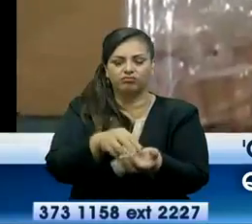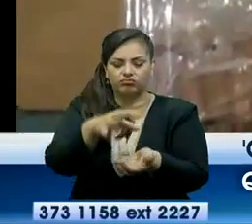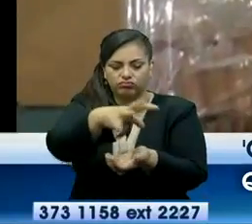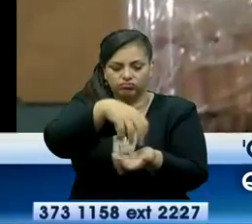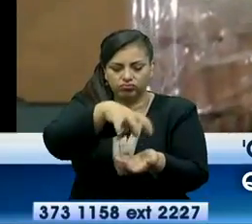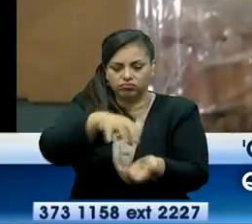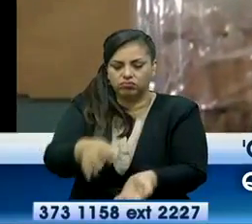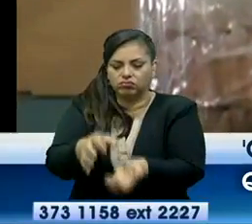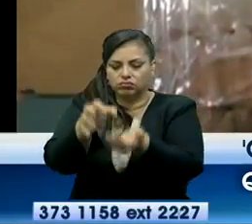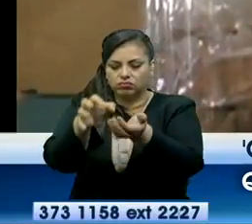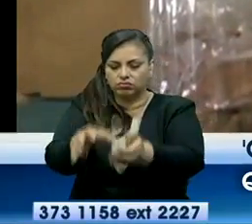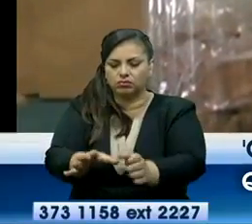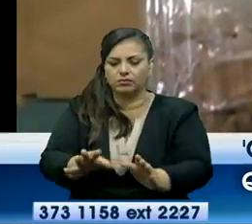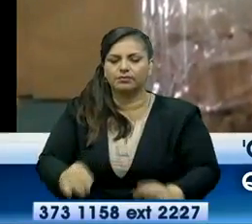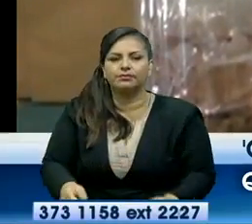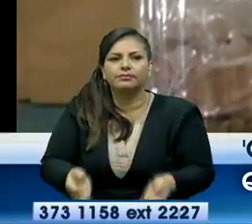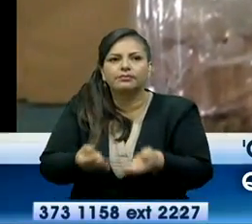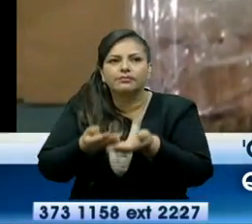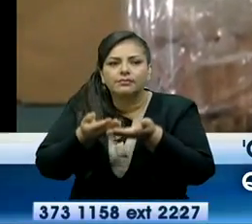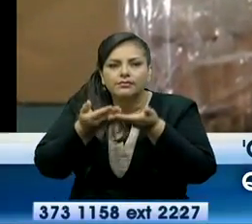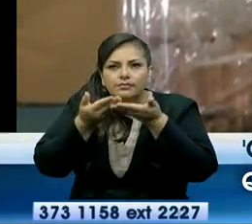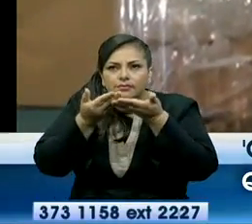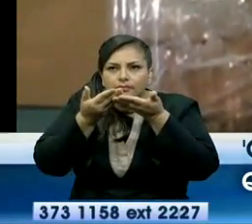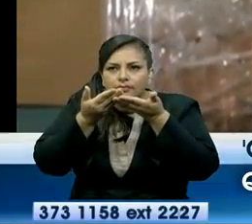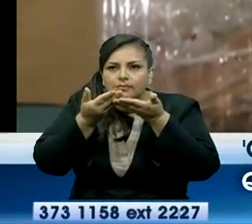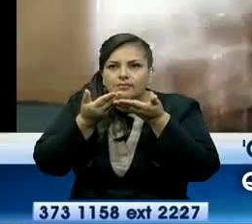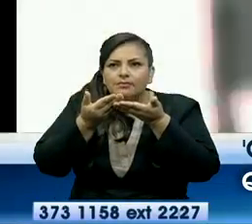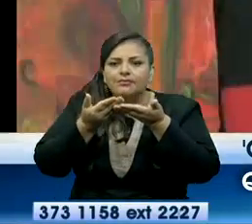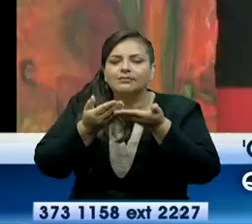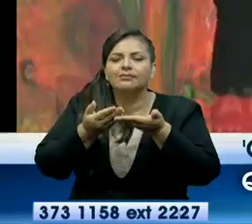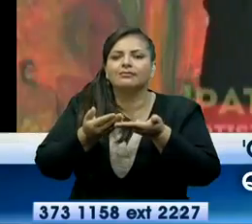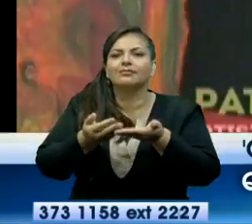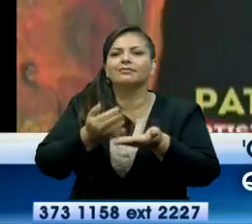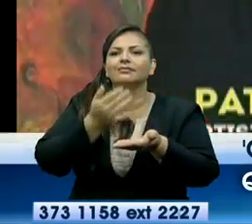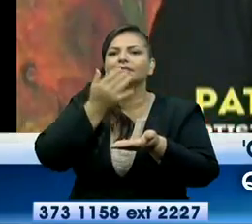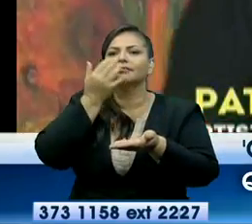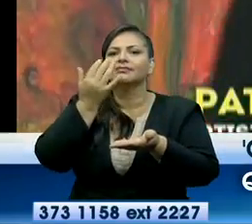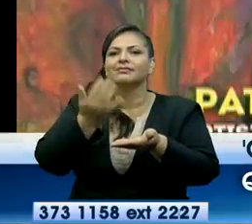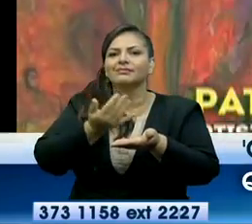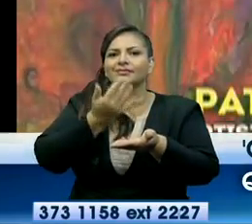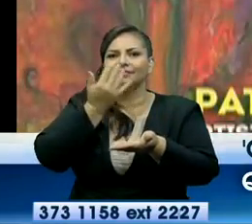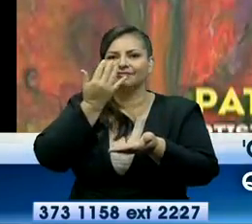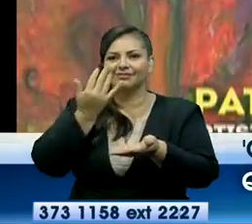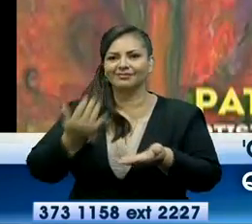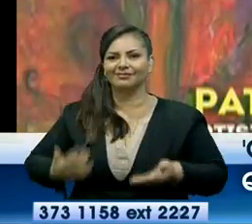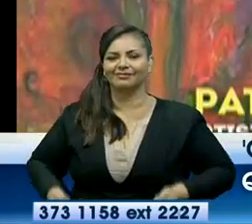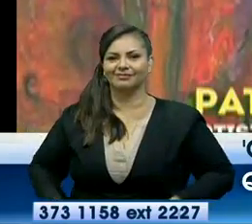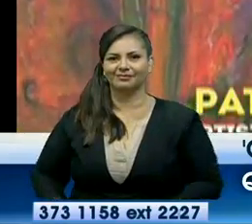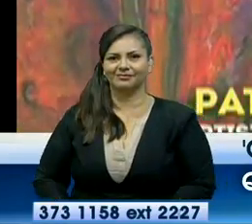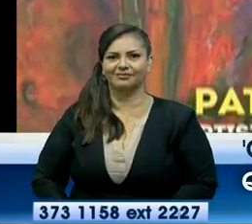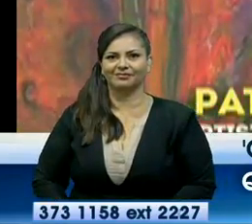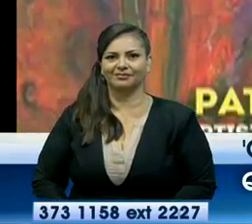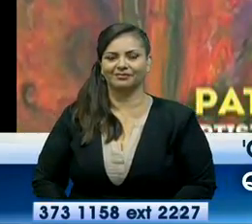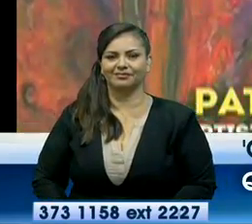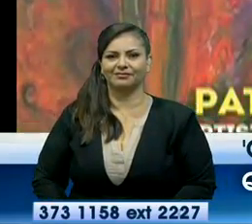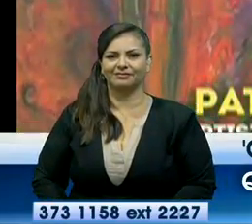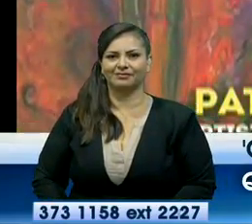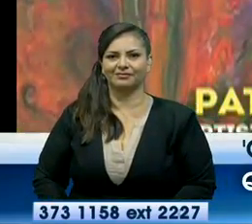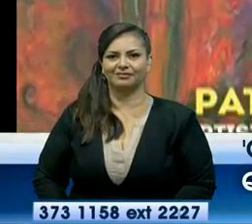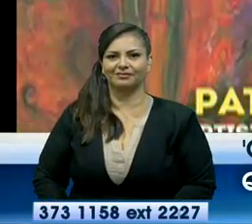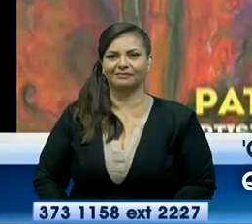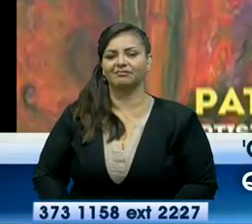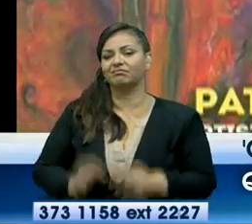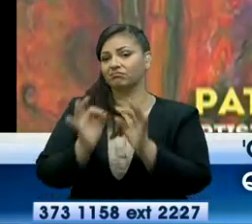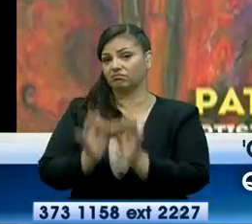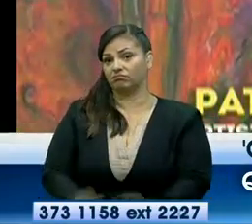el visitante no conoce al cacao nacional arriba para nosotros ha sido muy importante siempre esa